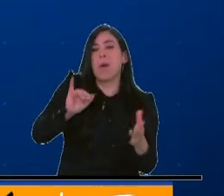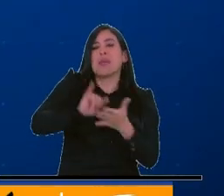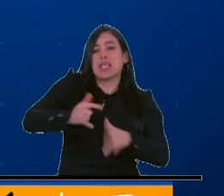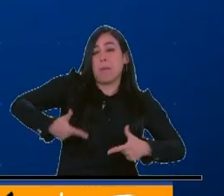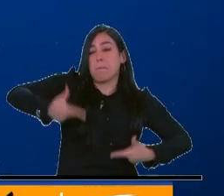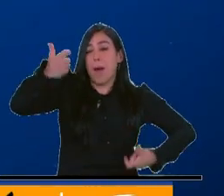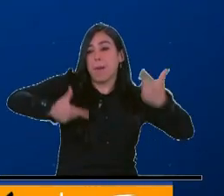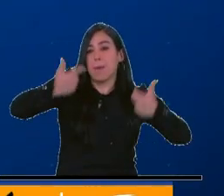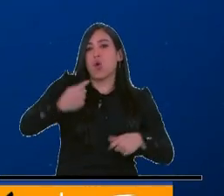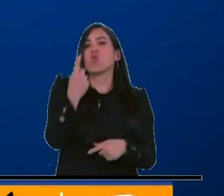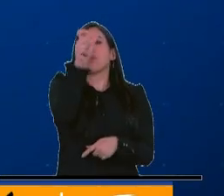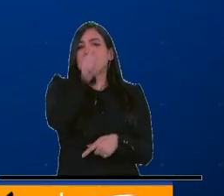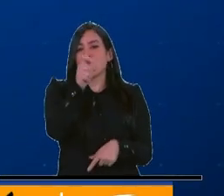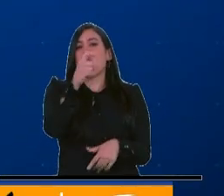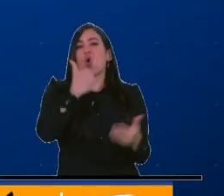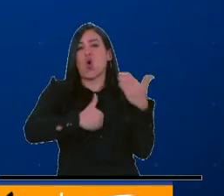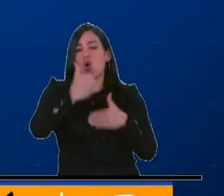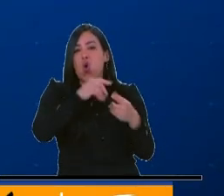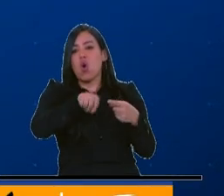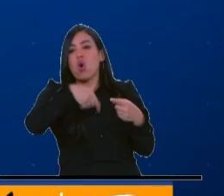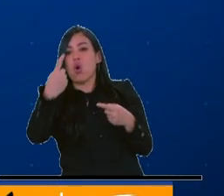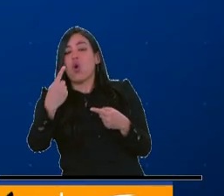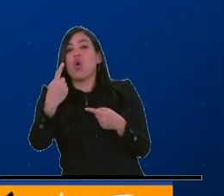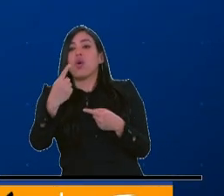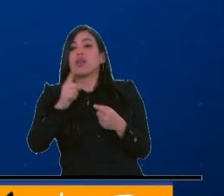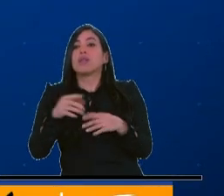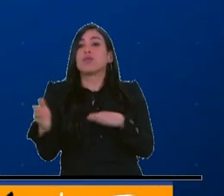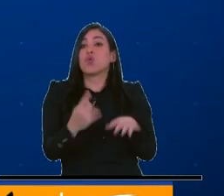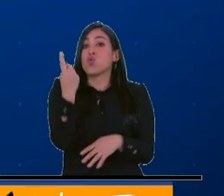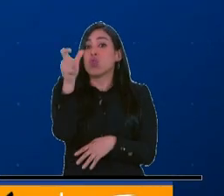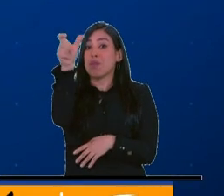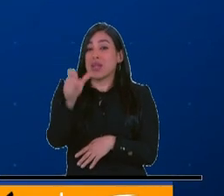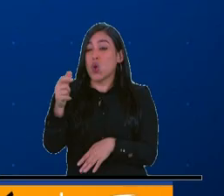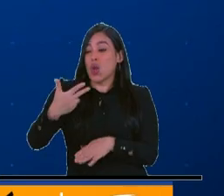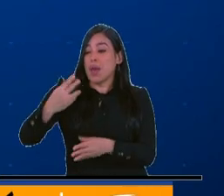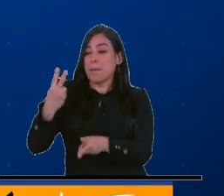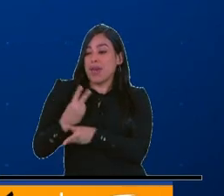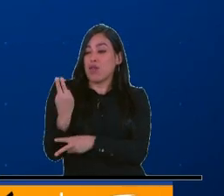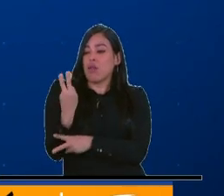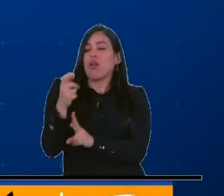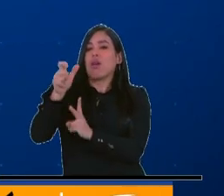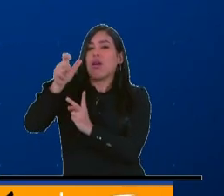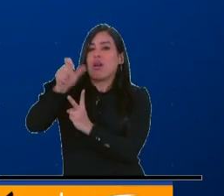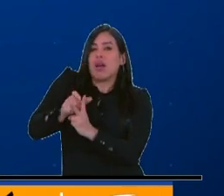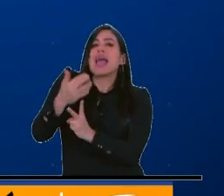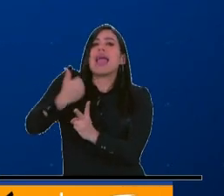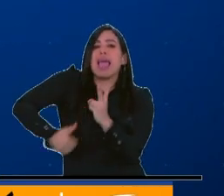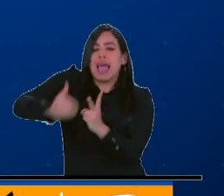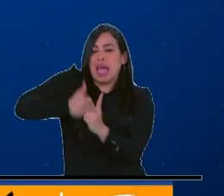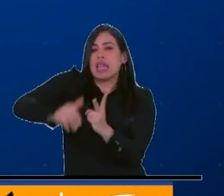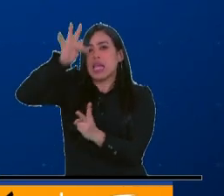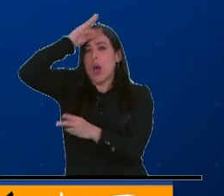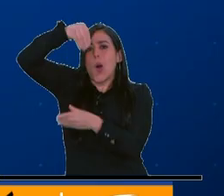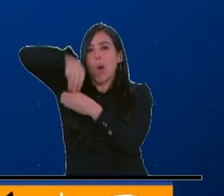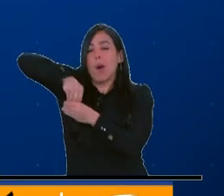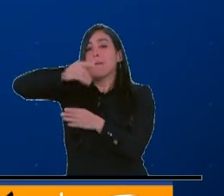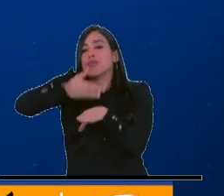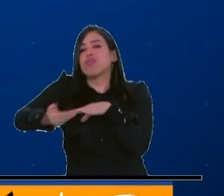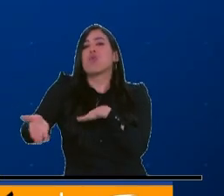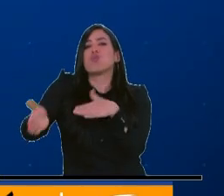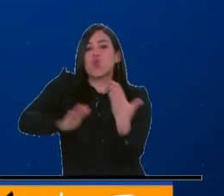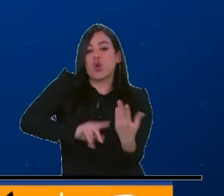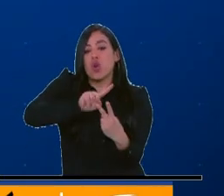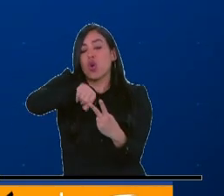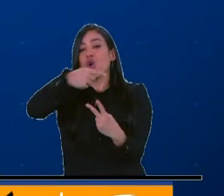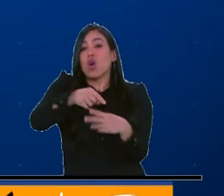hay un lesionado por parte de los presuntos delincuentes. Uno de los presuntos asaltantes alcanzó a llegar herido a un centro asistencial, pero murió.